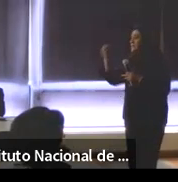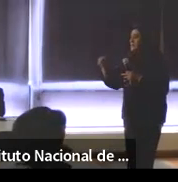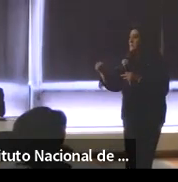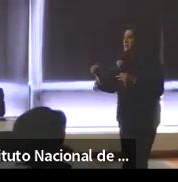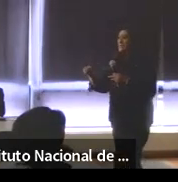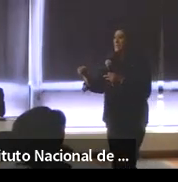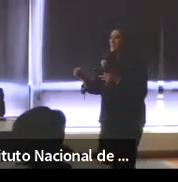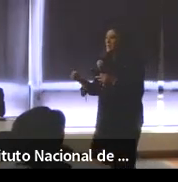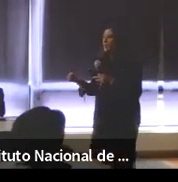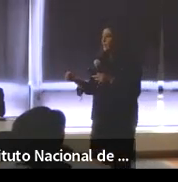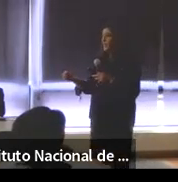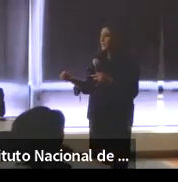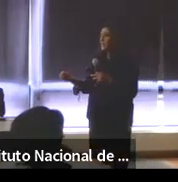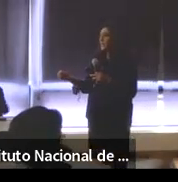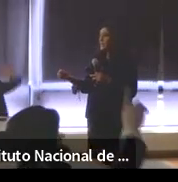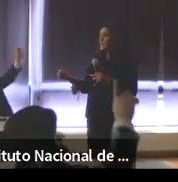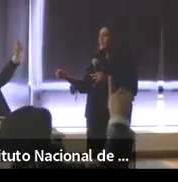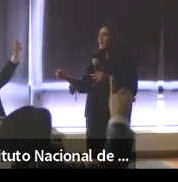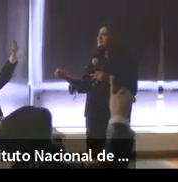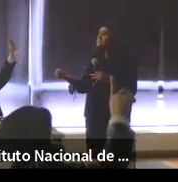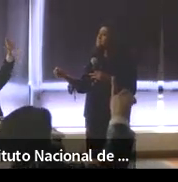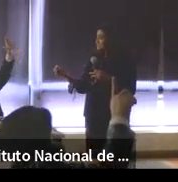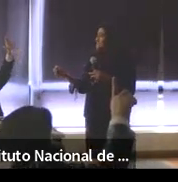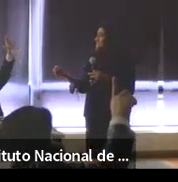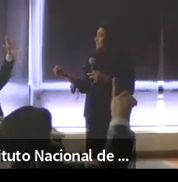levanten la mano Quién es papá o mamá